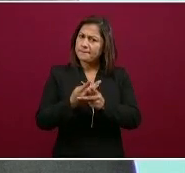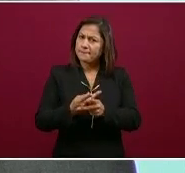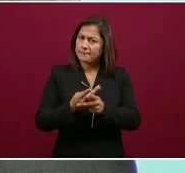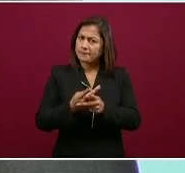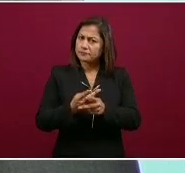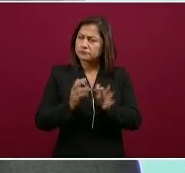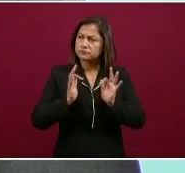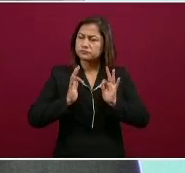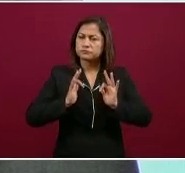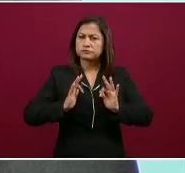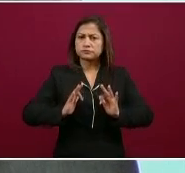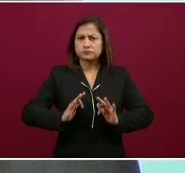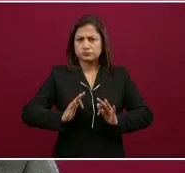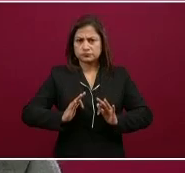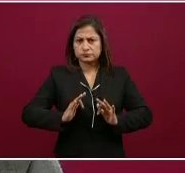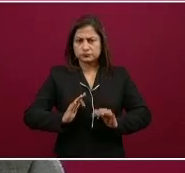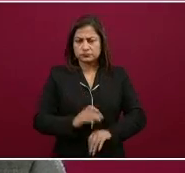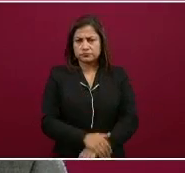Existen